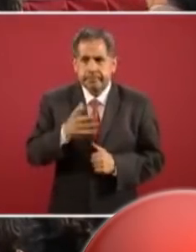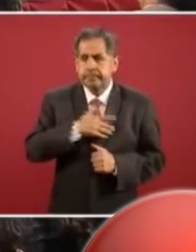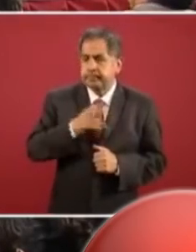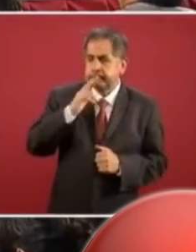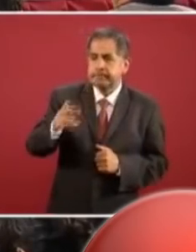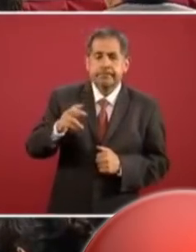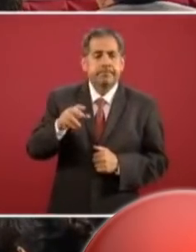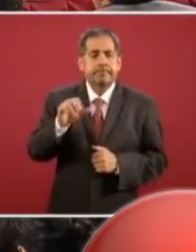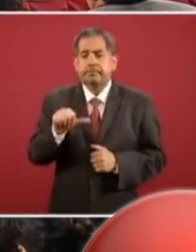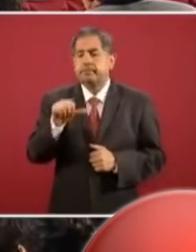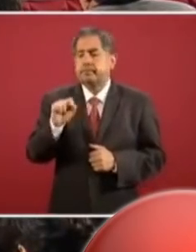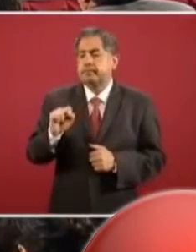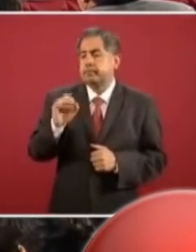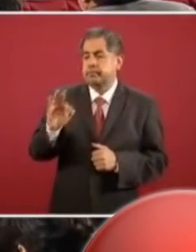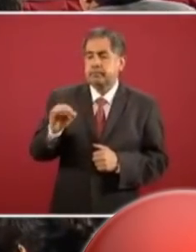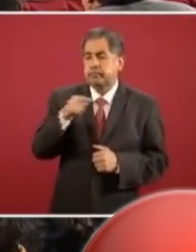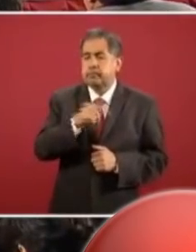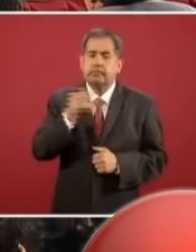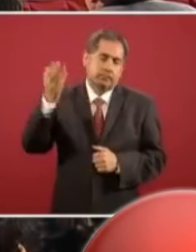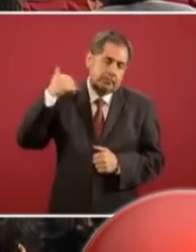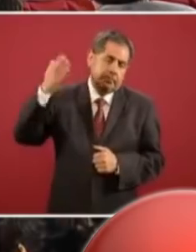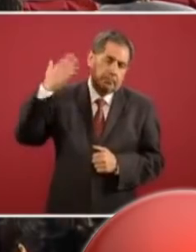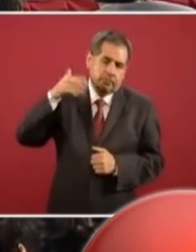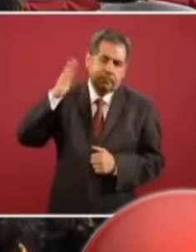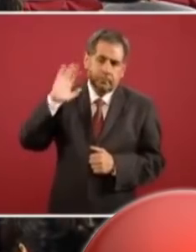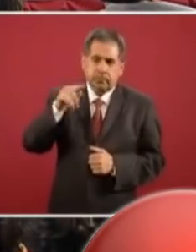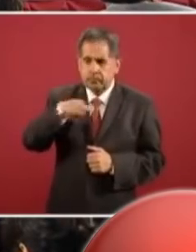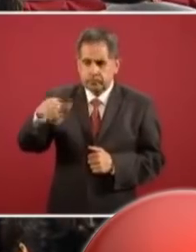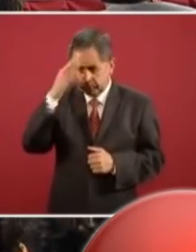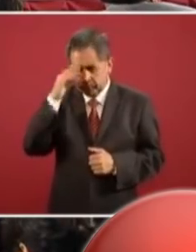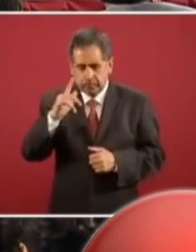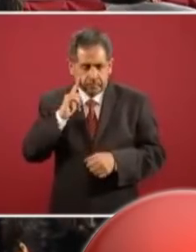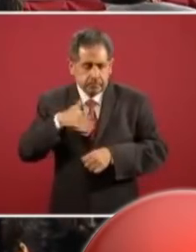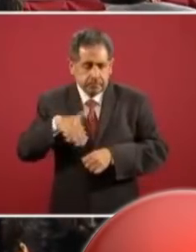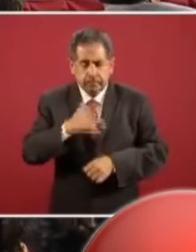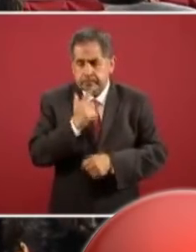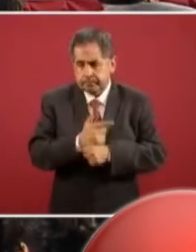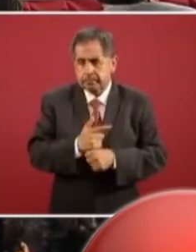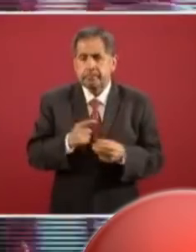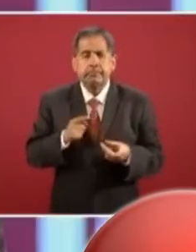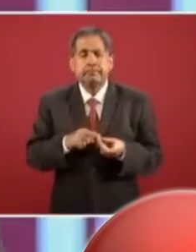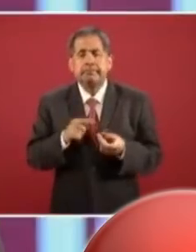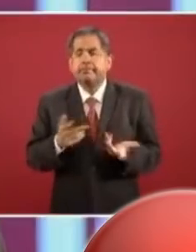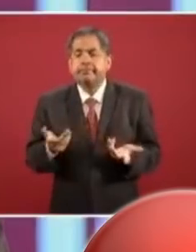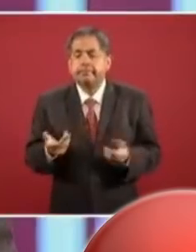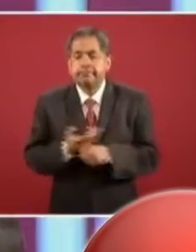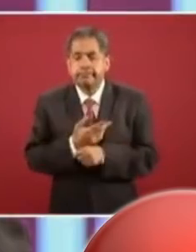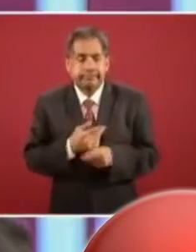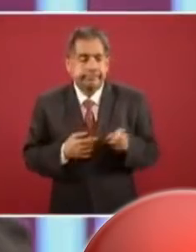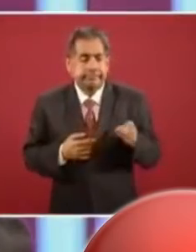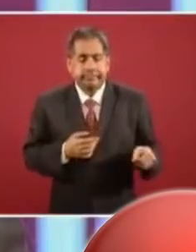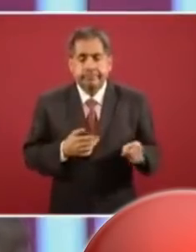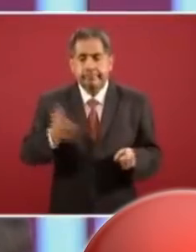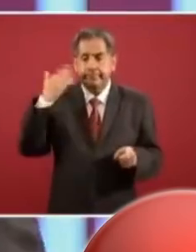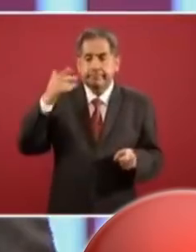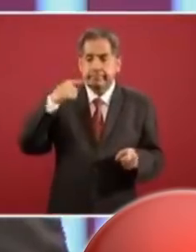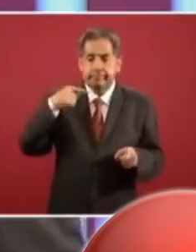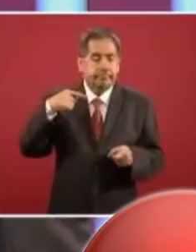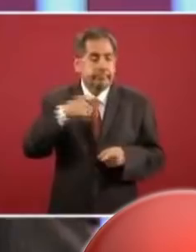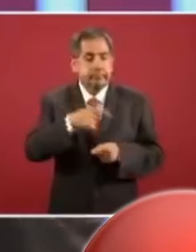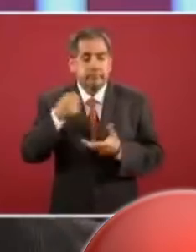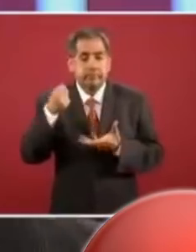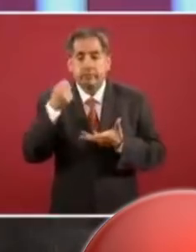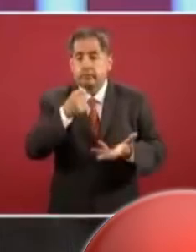de la Auditoría Superior de la Federación de años anteriores que ustedes fácilmente pueden consultar, donde pues se dictamina que los